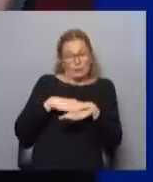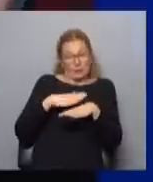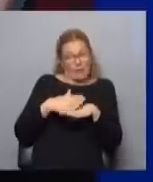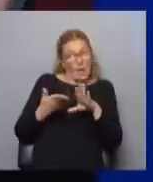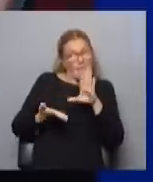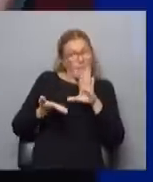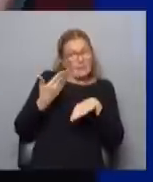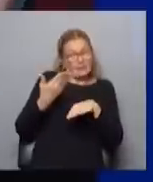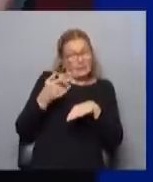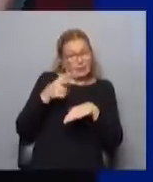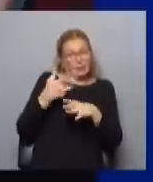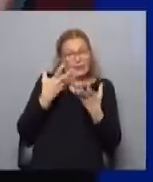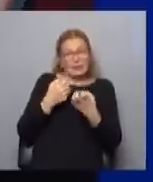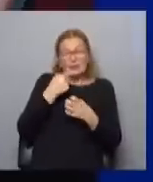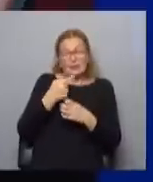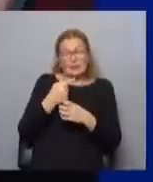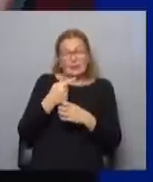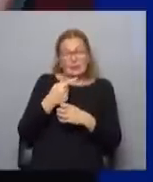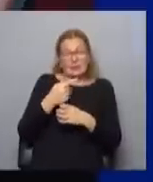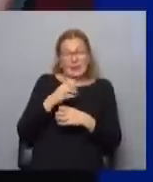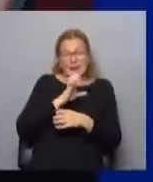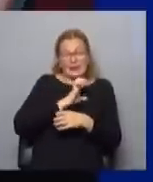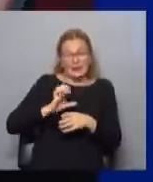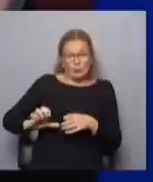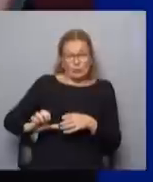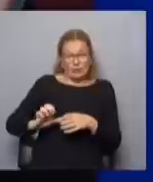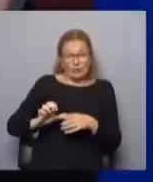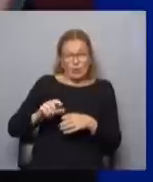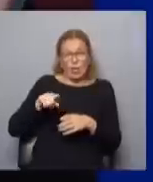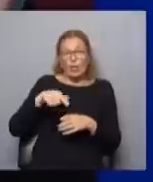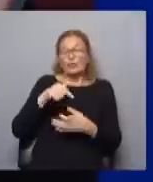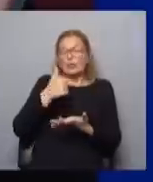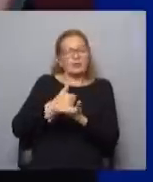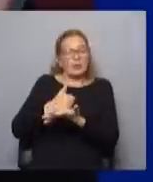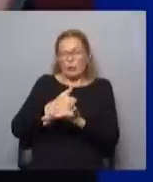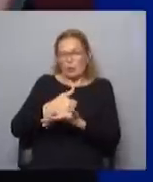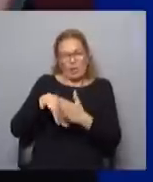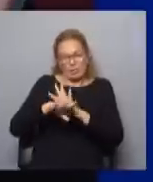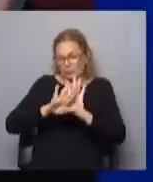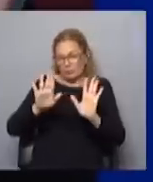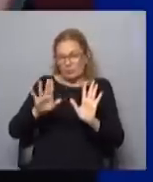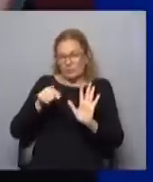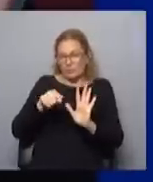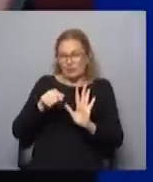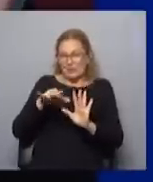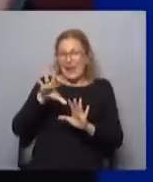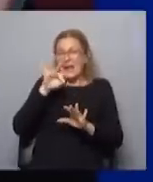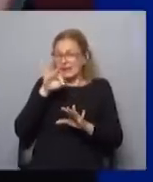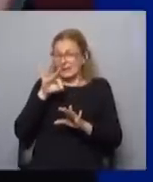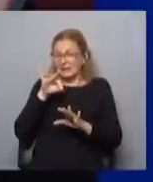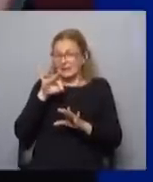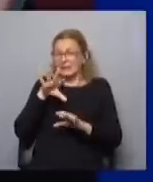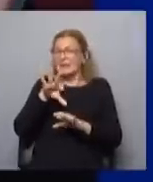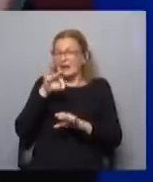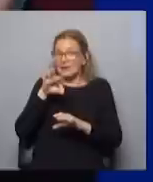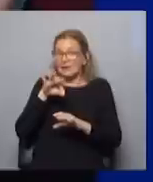y eso implica ir por ejemplo al ejecutivo nacional en el lugar donde te toque pero si es selectivo si